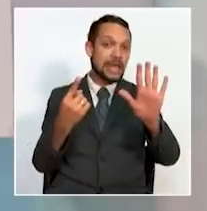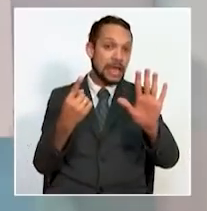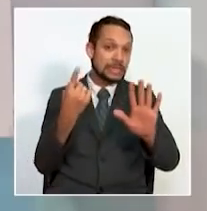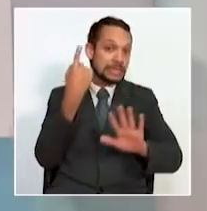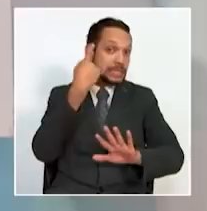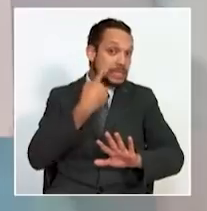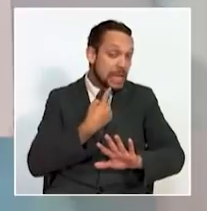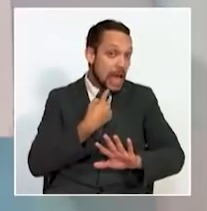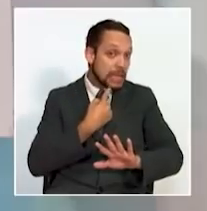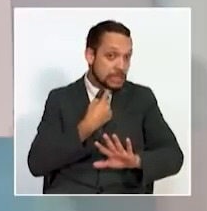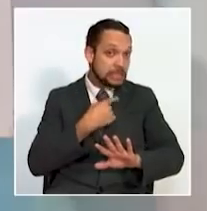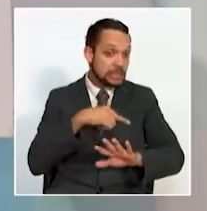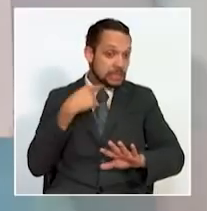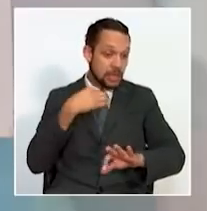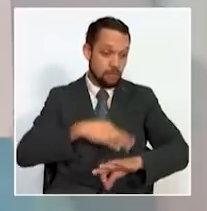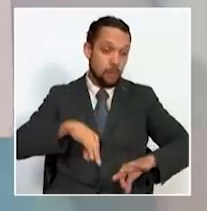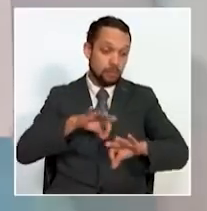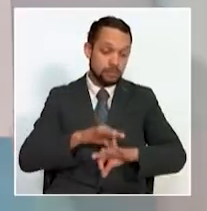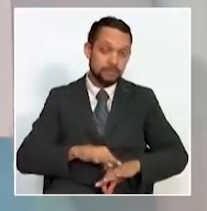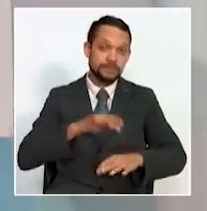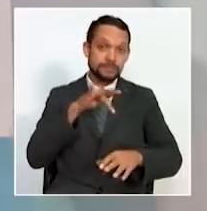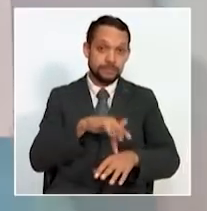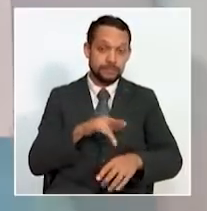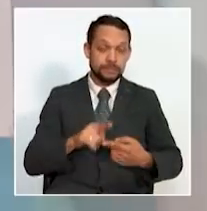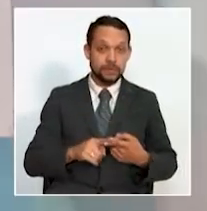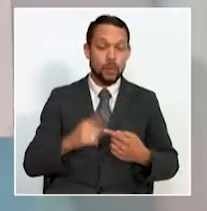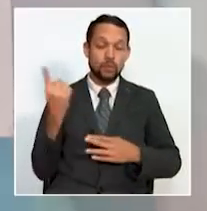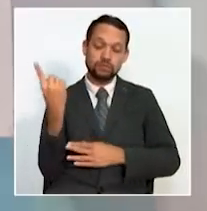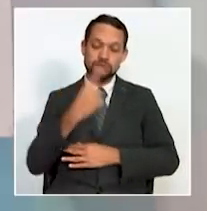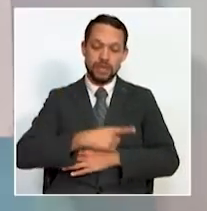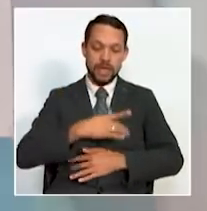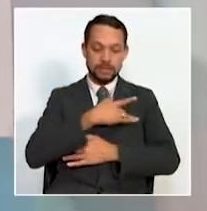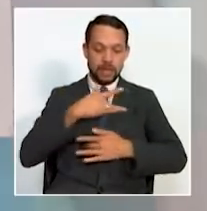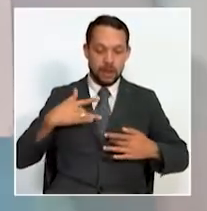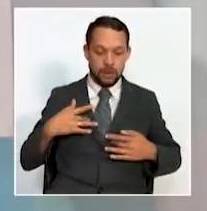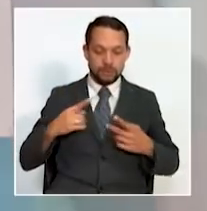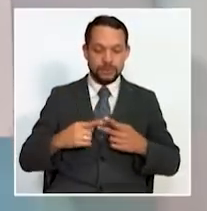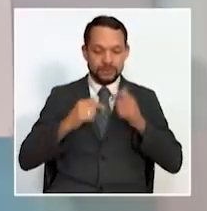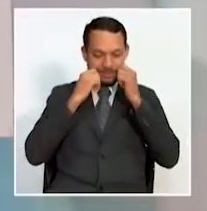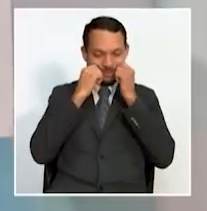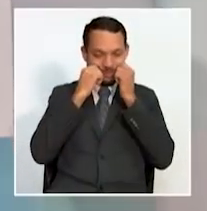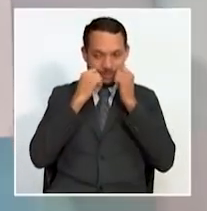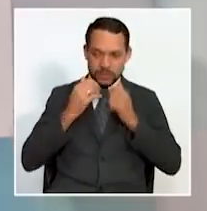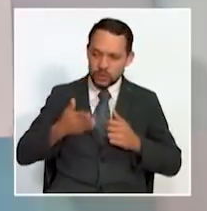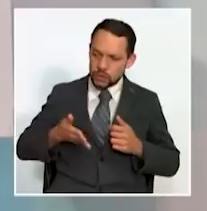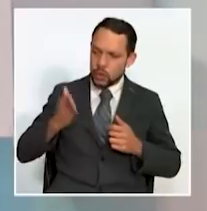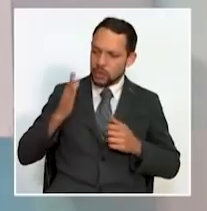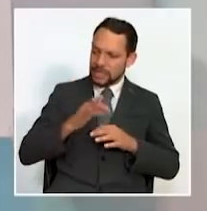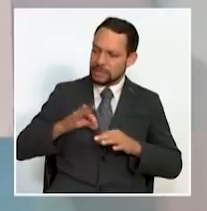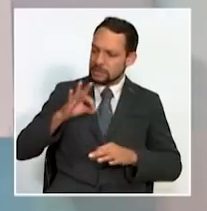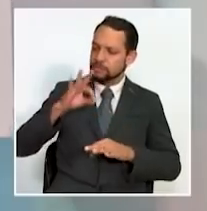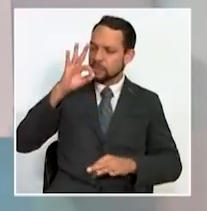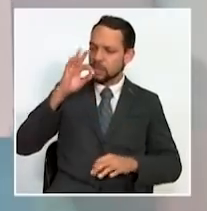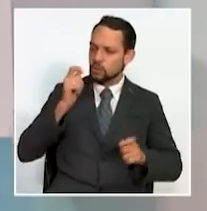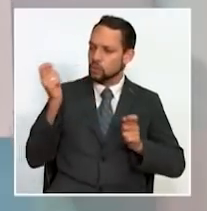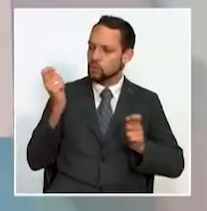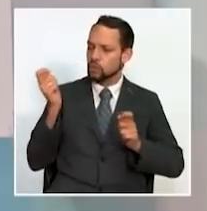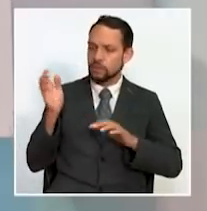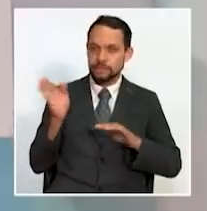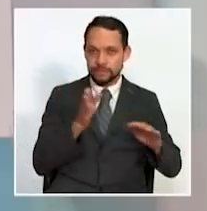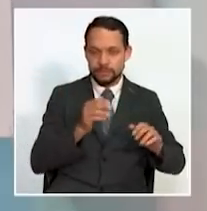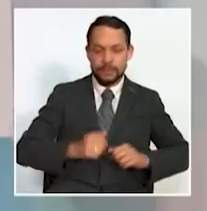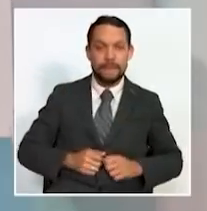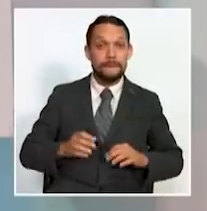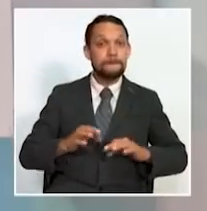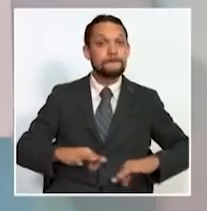que se hace el Día para tu Salud, el Día para tu Alma y la limpieza de colon. Y la parte de nutrición, que es